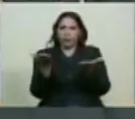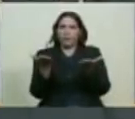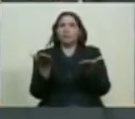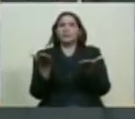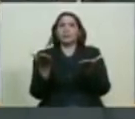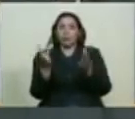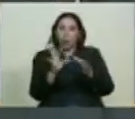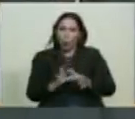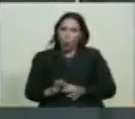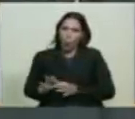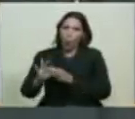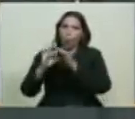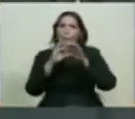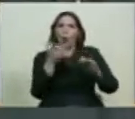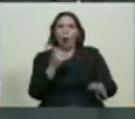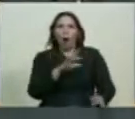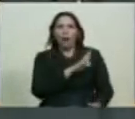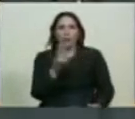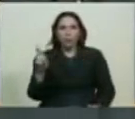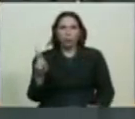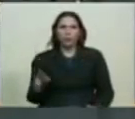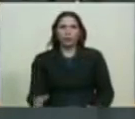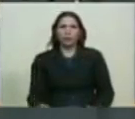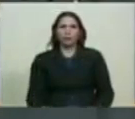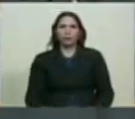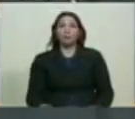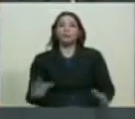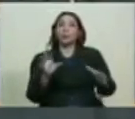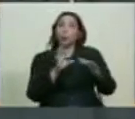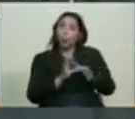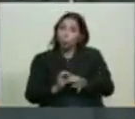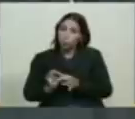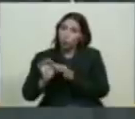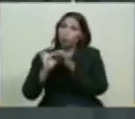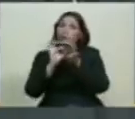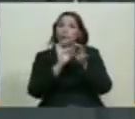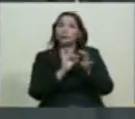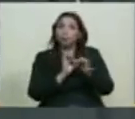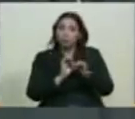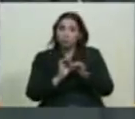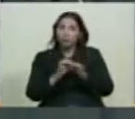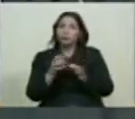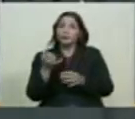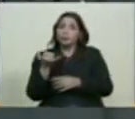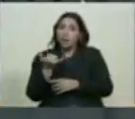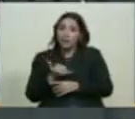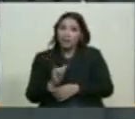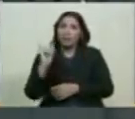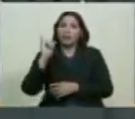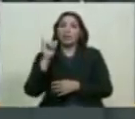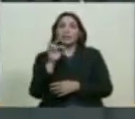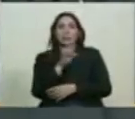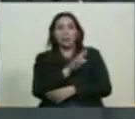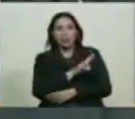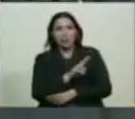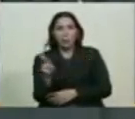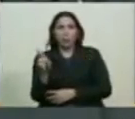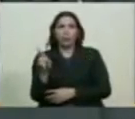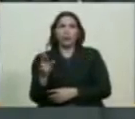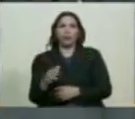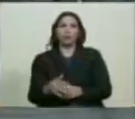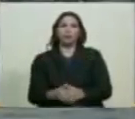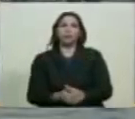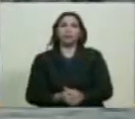existencia de la República. Para la unión y la existencia de la República.